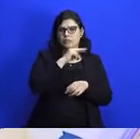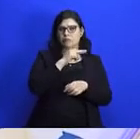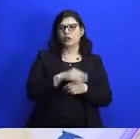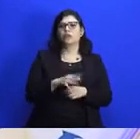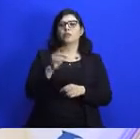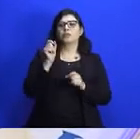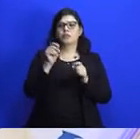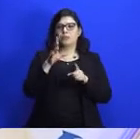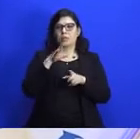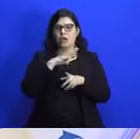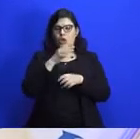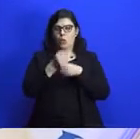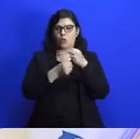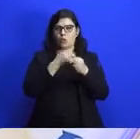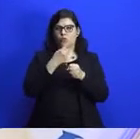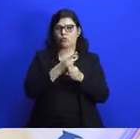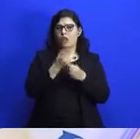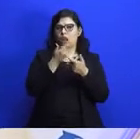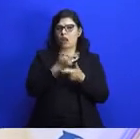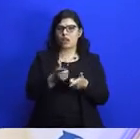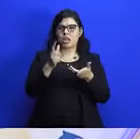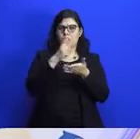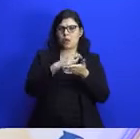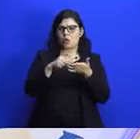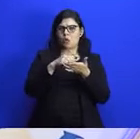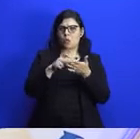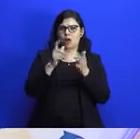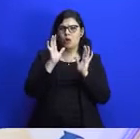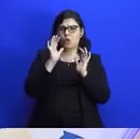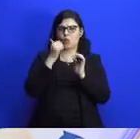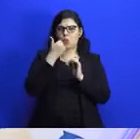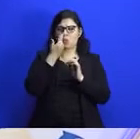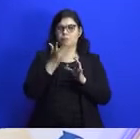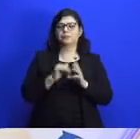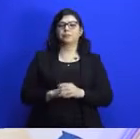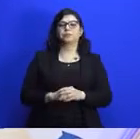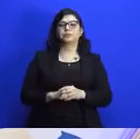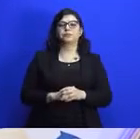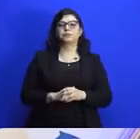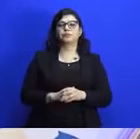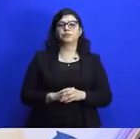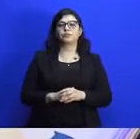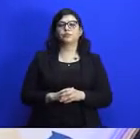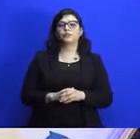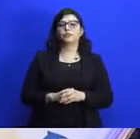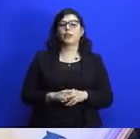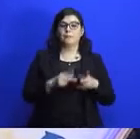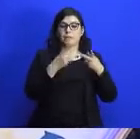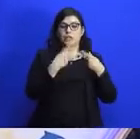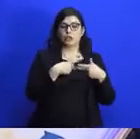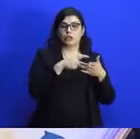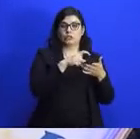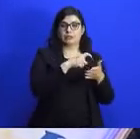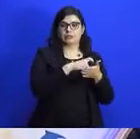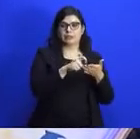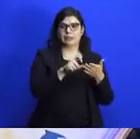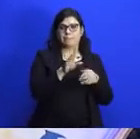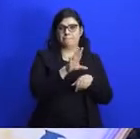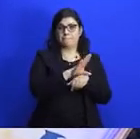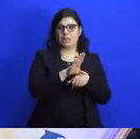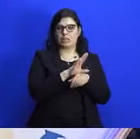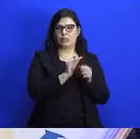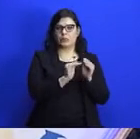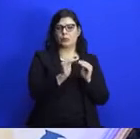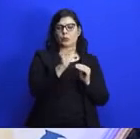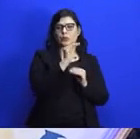damos la opción de comprar cuando quieran y como quieran. Y a nuestros socios Plus les brindamos acceso a